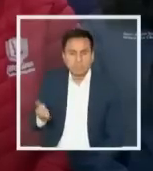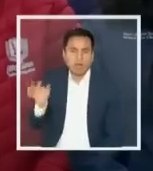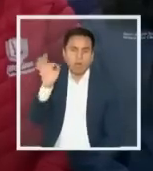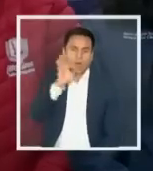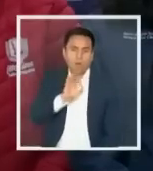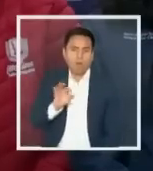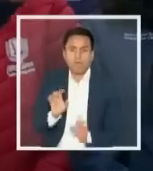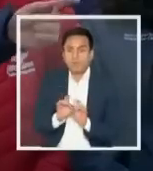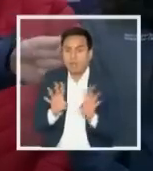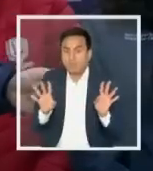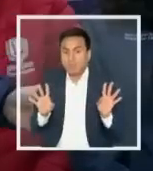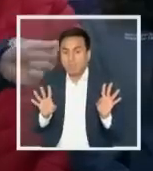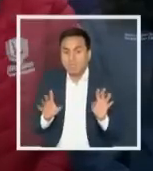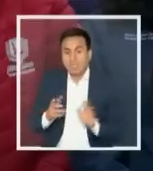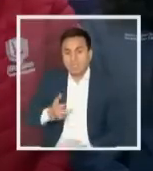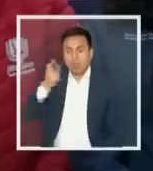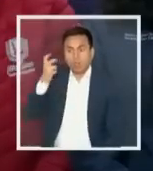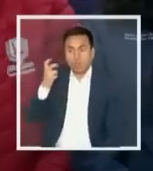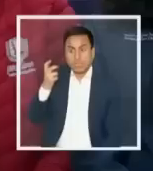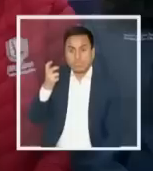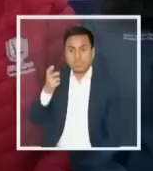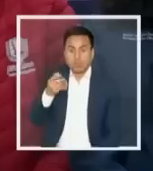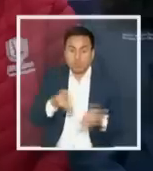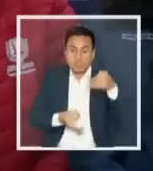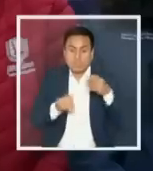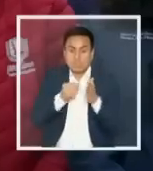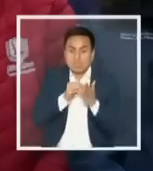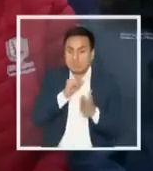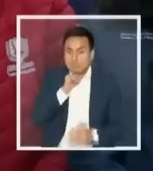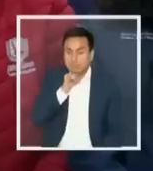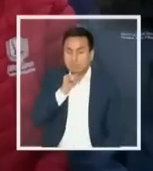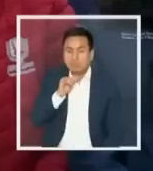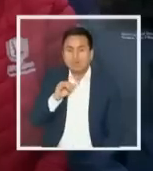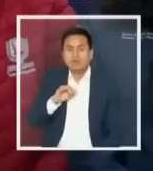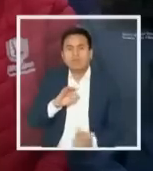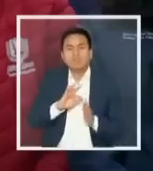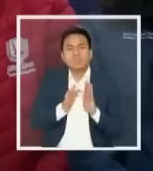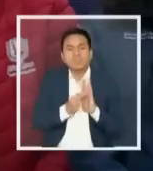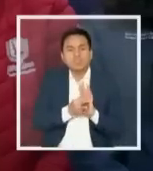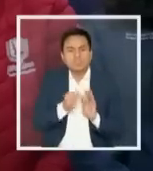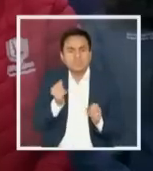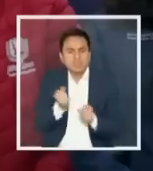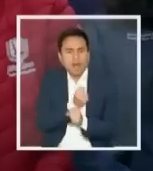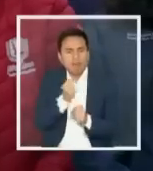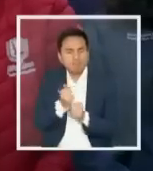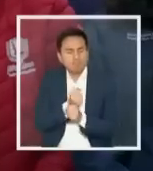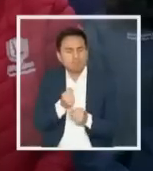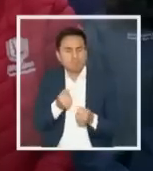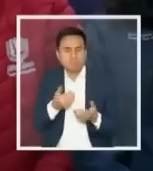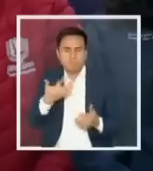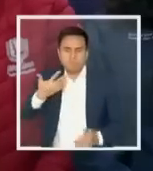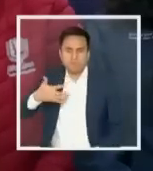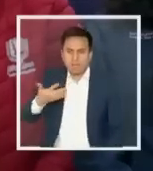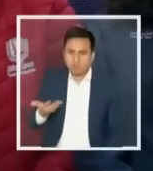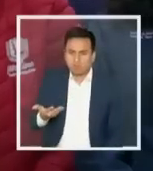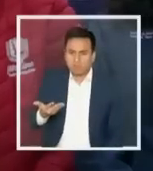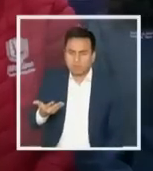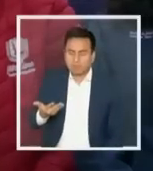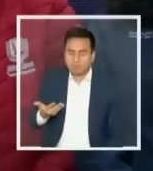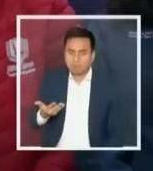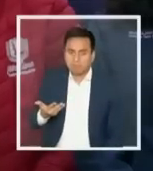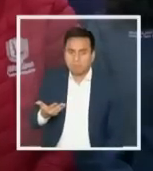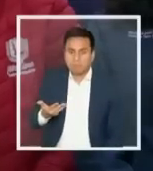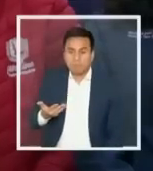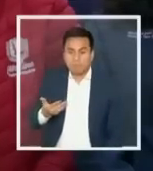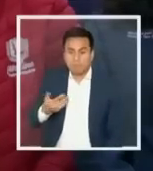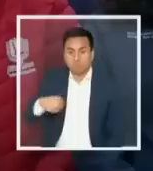o eventualmente incluso delincuentes, si así lo determina la justicia, fundaciones que realizan una labor que es valiosa